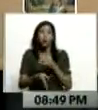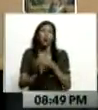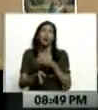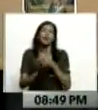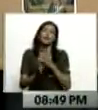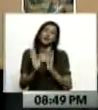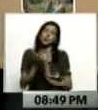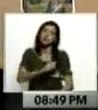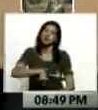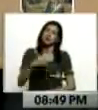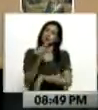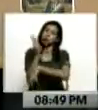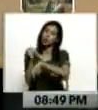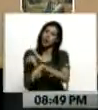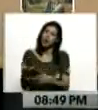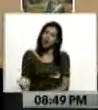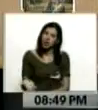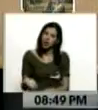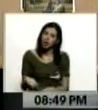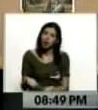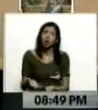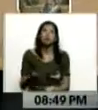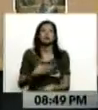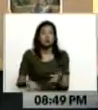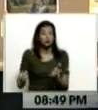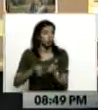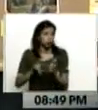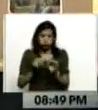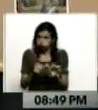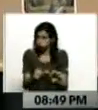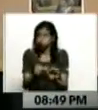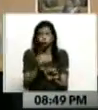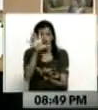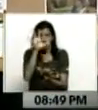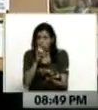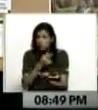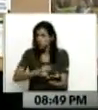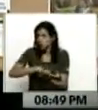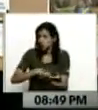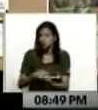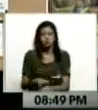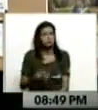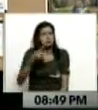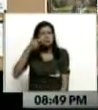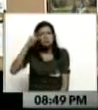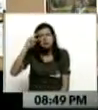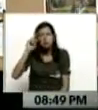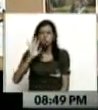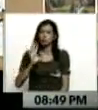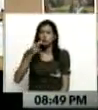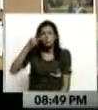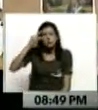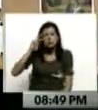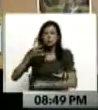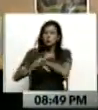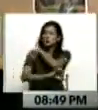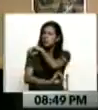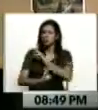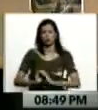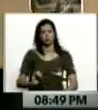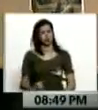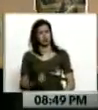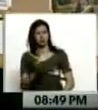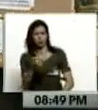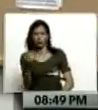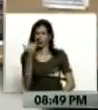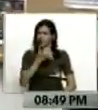la asamblea sí no no él estaba preparado para ser presidente los 5 años es un Pillo vale es un